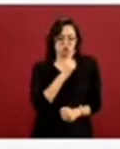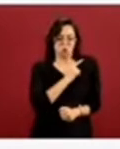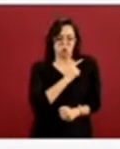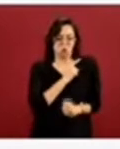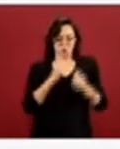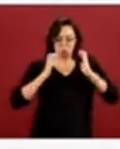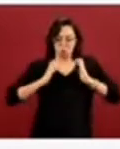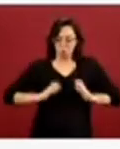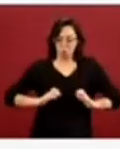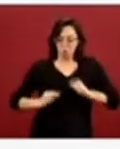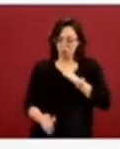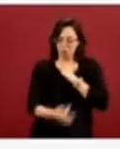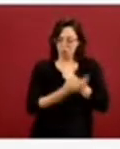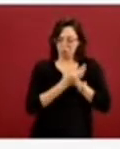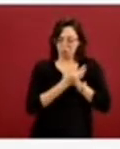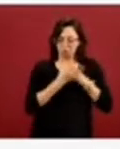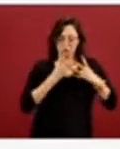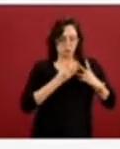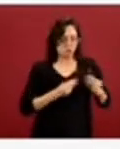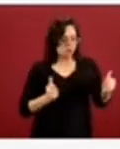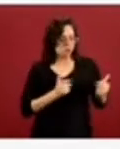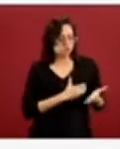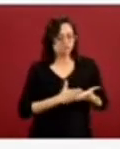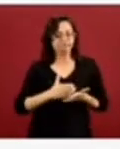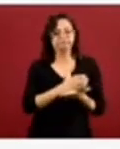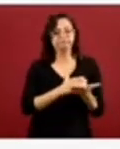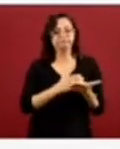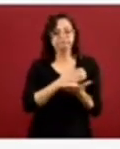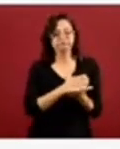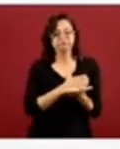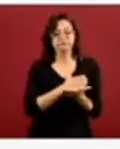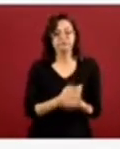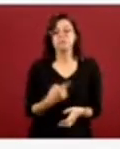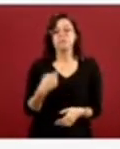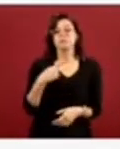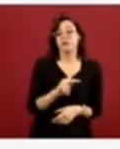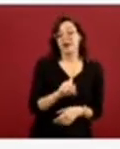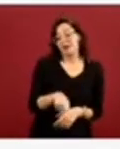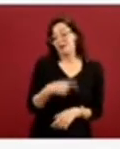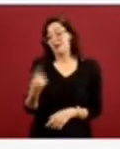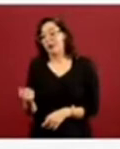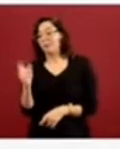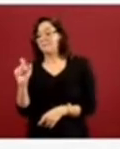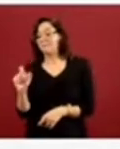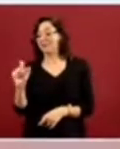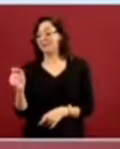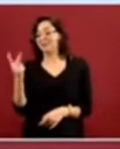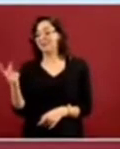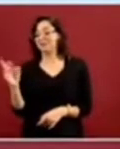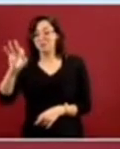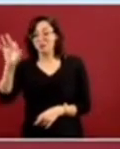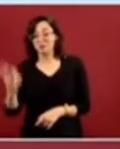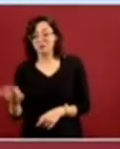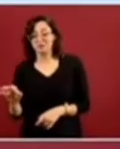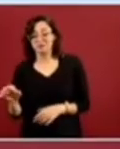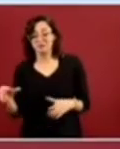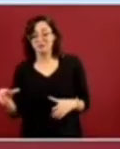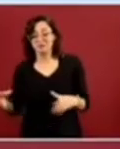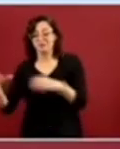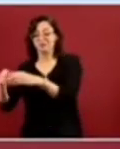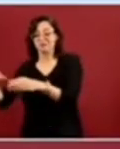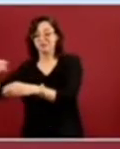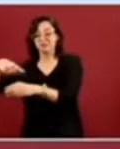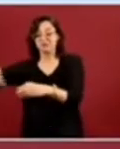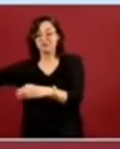se restablece sin tener ninguna secuela. Pero en este caso 22% de